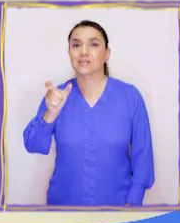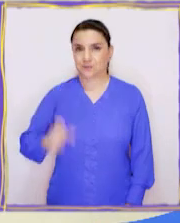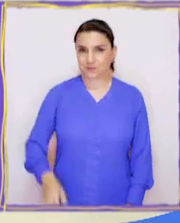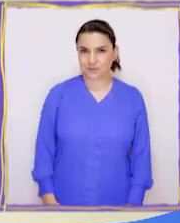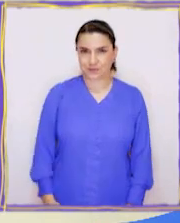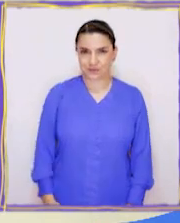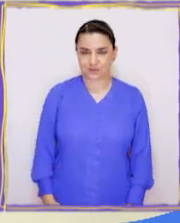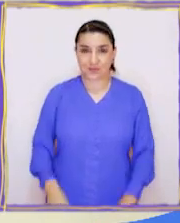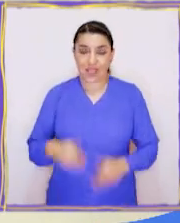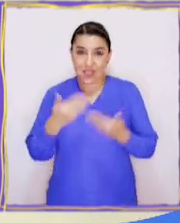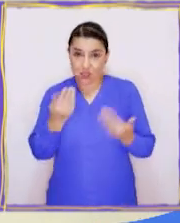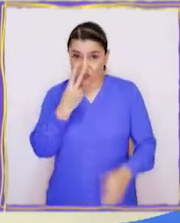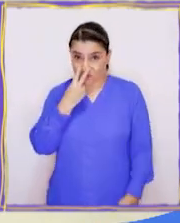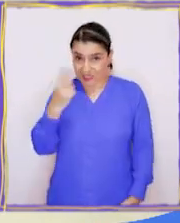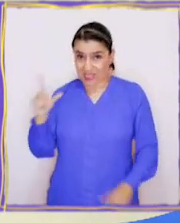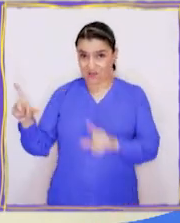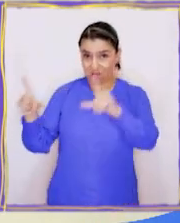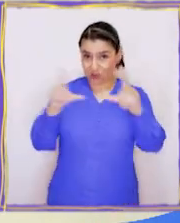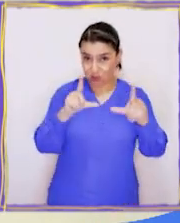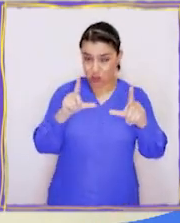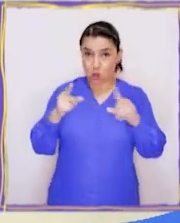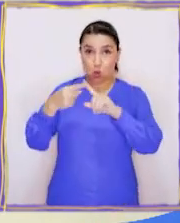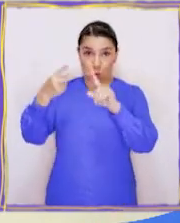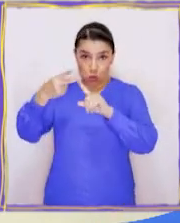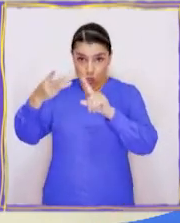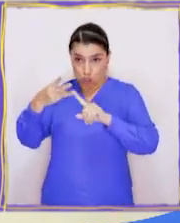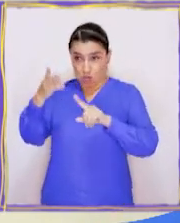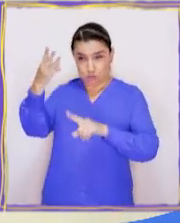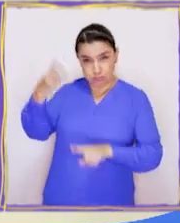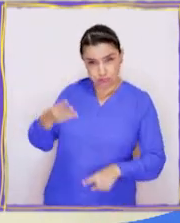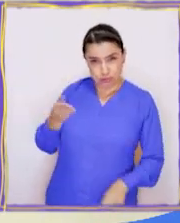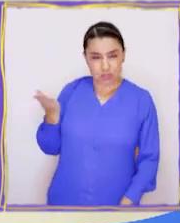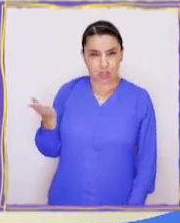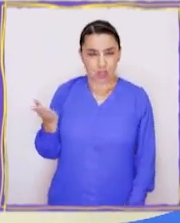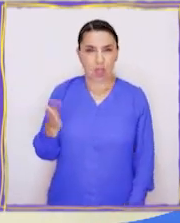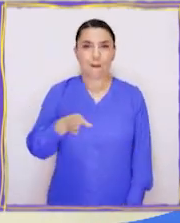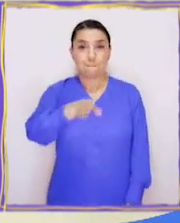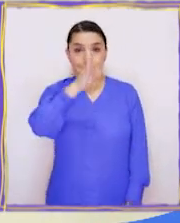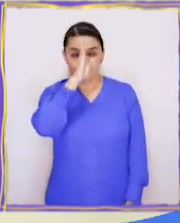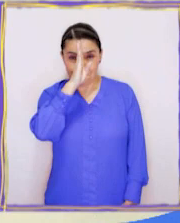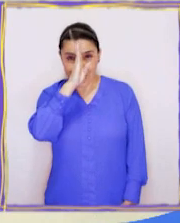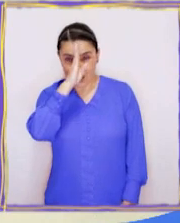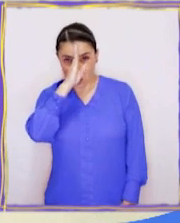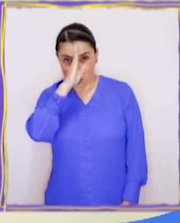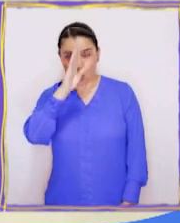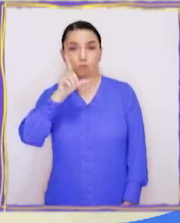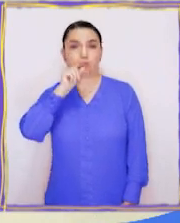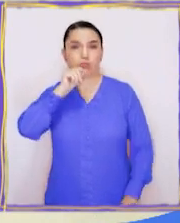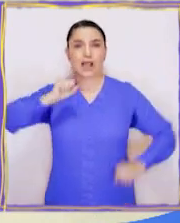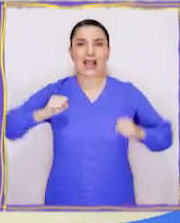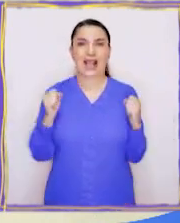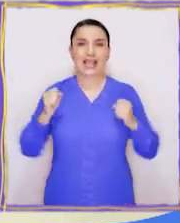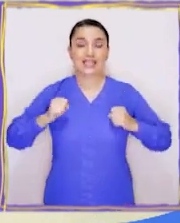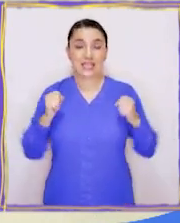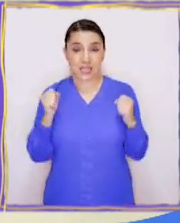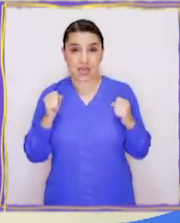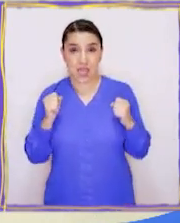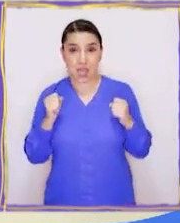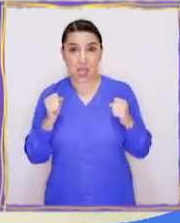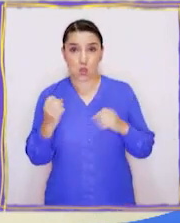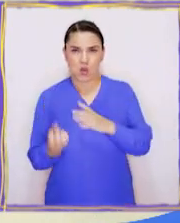Entonces, observa en tu pantalla, tenemos tres alternativas. Un perro, una gallina y una